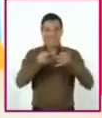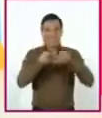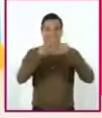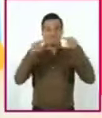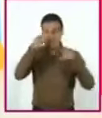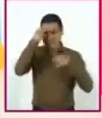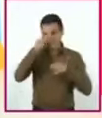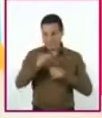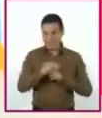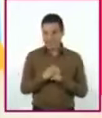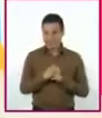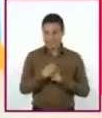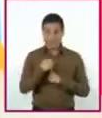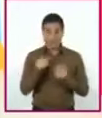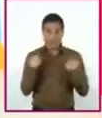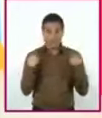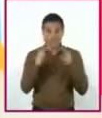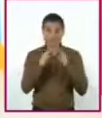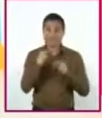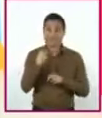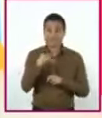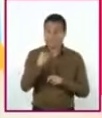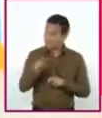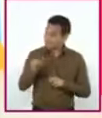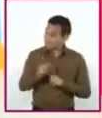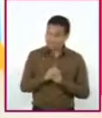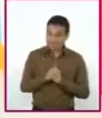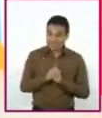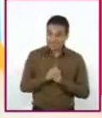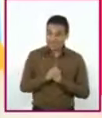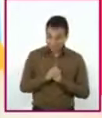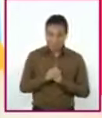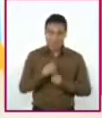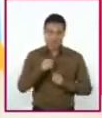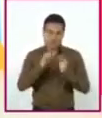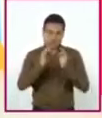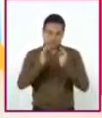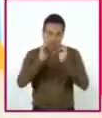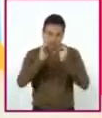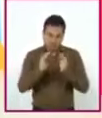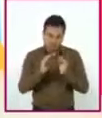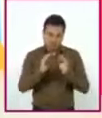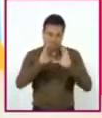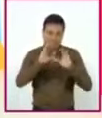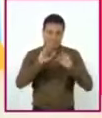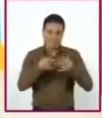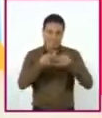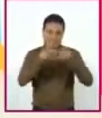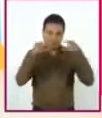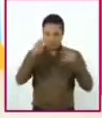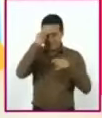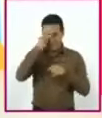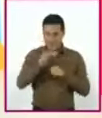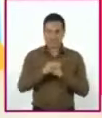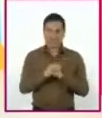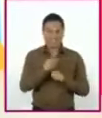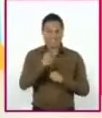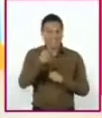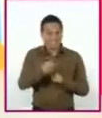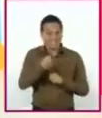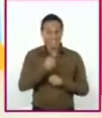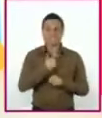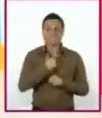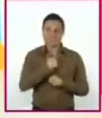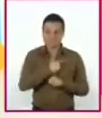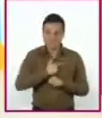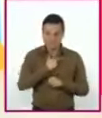país. Soy la maestra Mercedes Mejía Ángeles de la asignatura de Historia de México. Es un gusto saludarles y decirles que